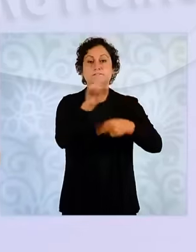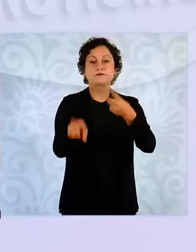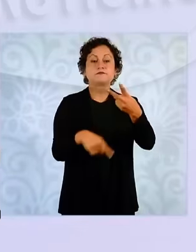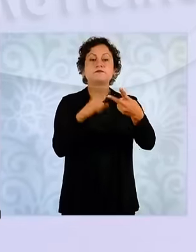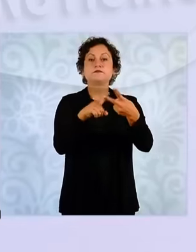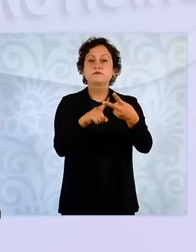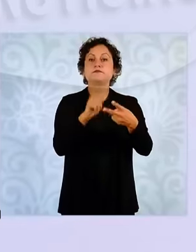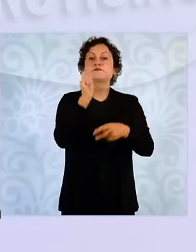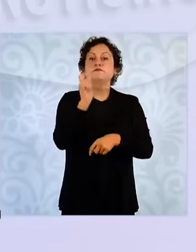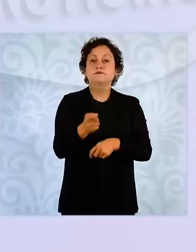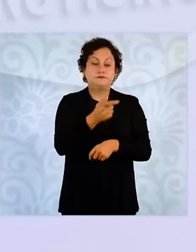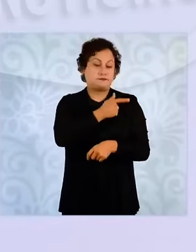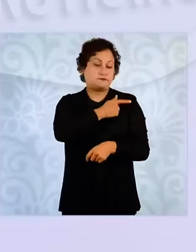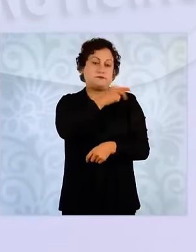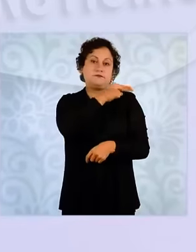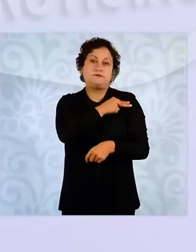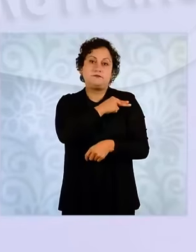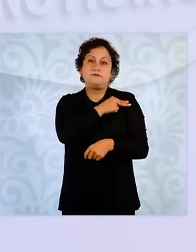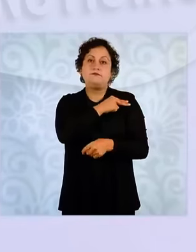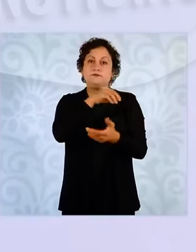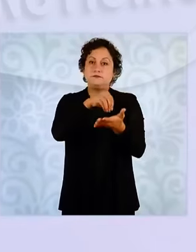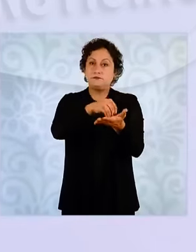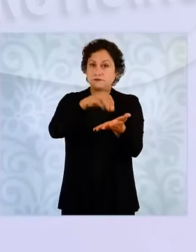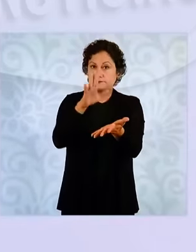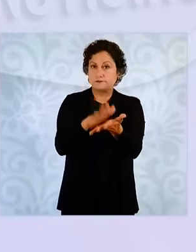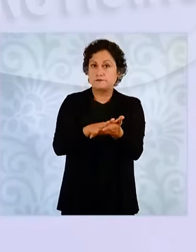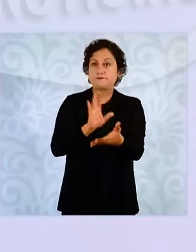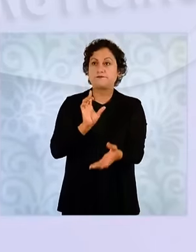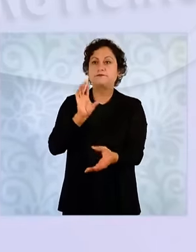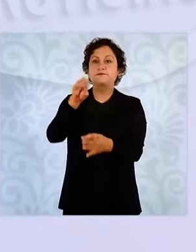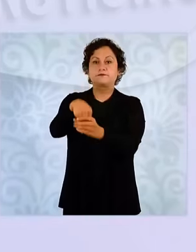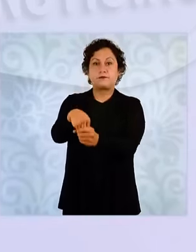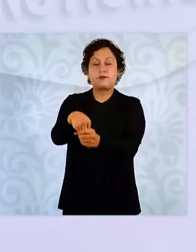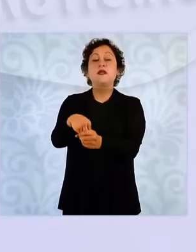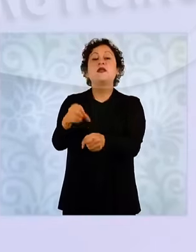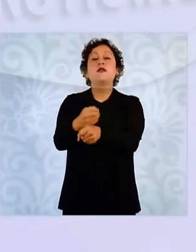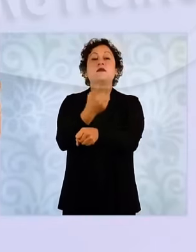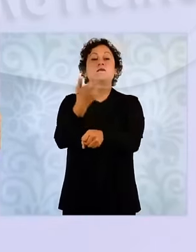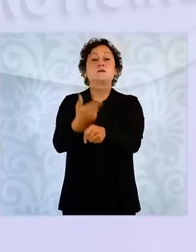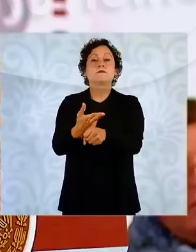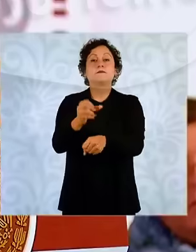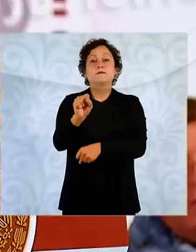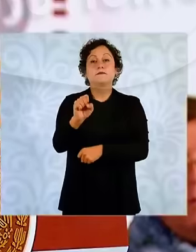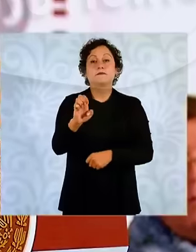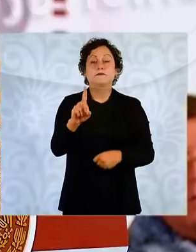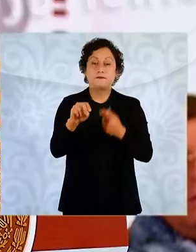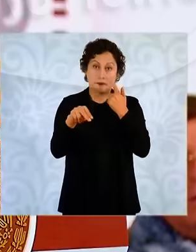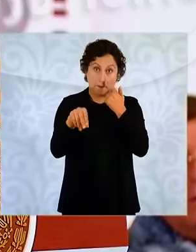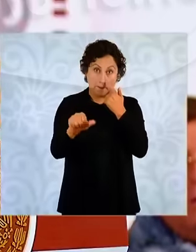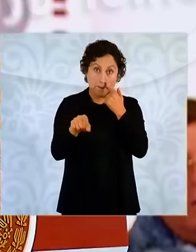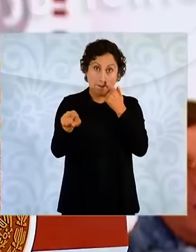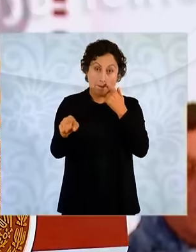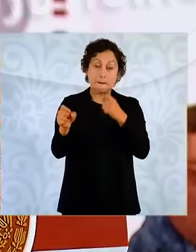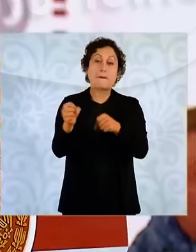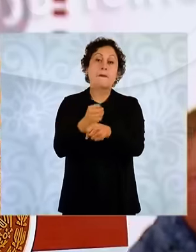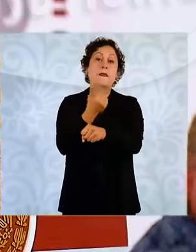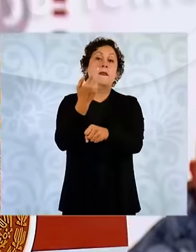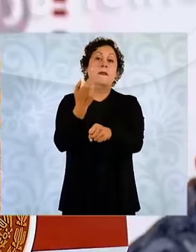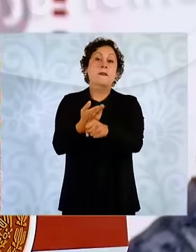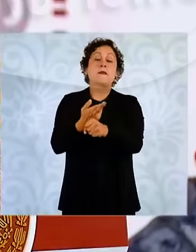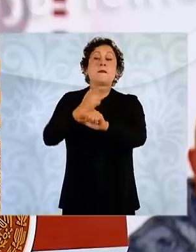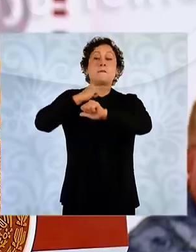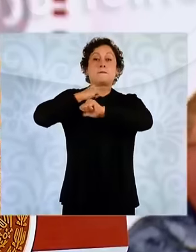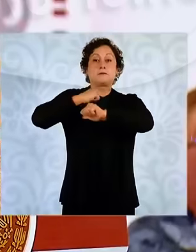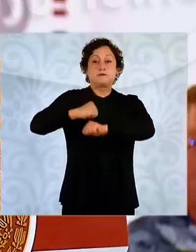Nacional. La Guardia Nacional ya es parte de la Secretaría de la Defensa Nacional. Y el general secretario tiene un